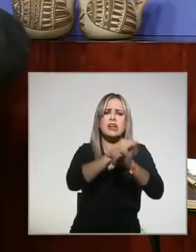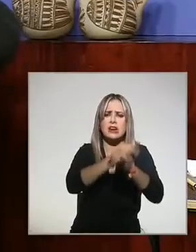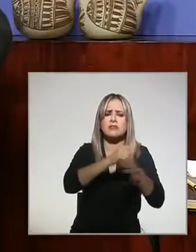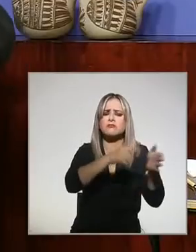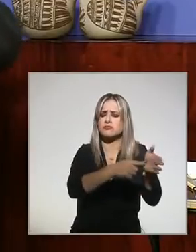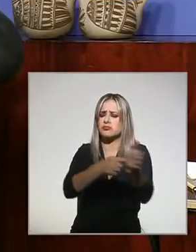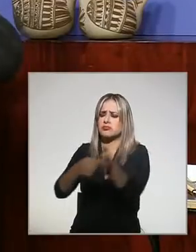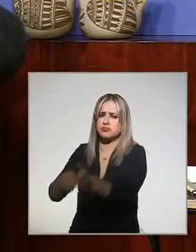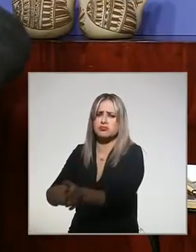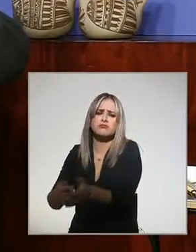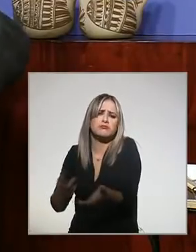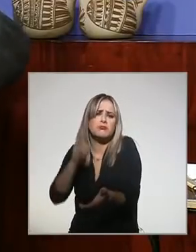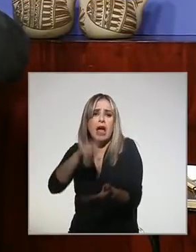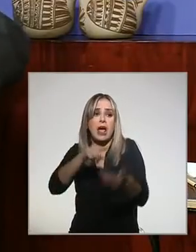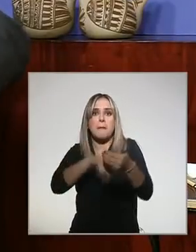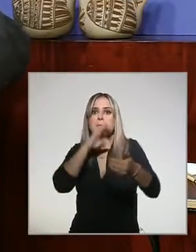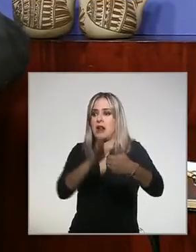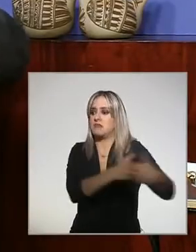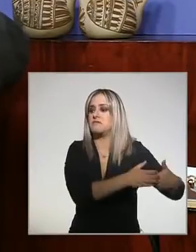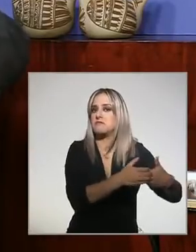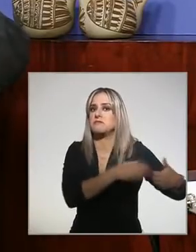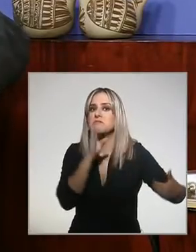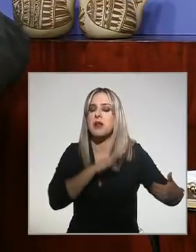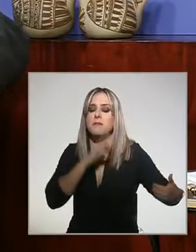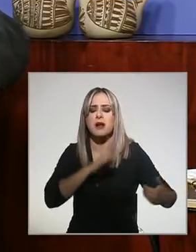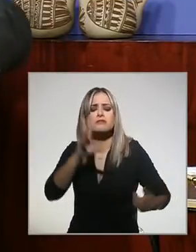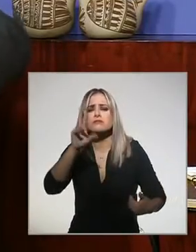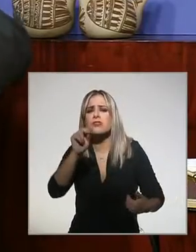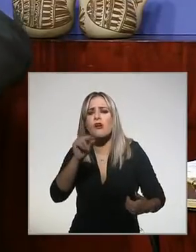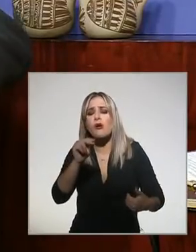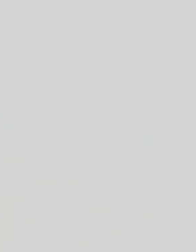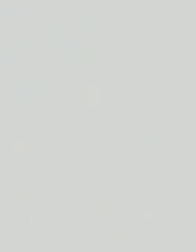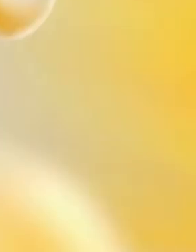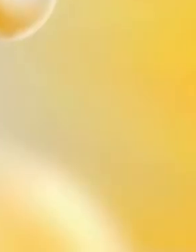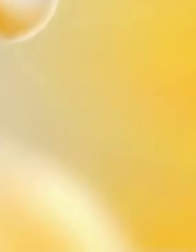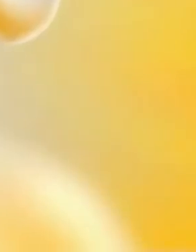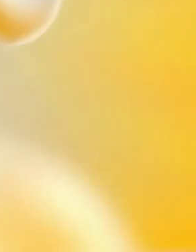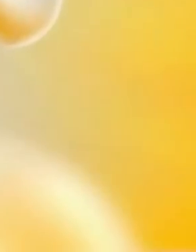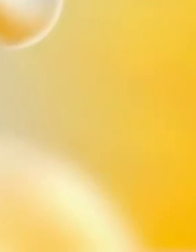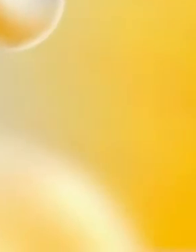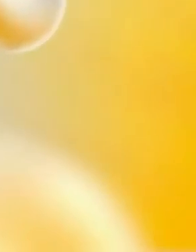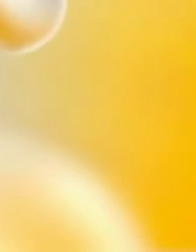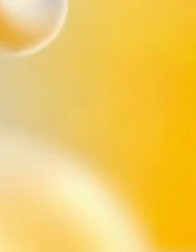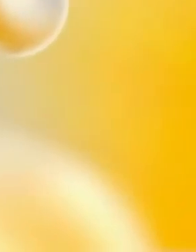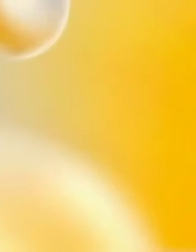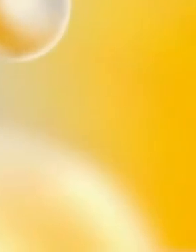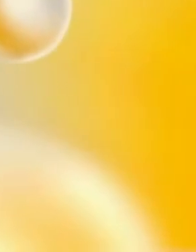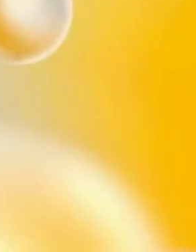es que es esta. El presente de los hijos, de los niños, es lo digital.